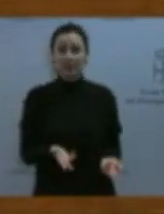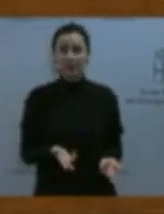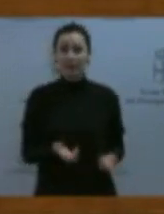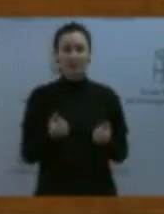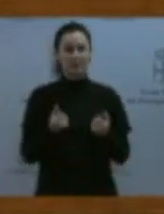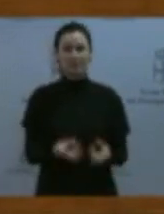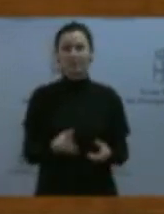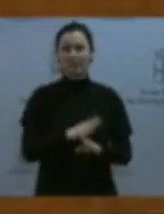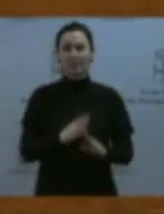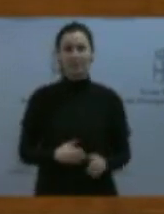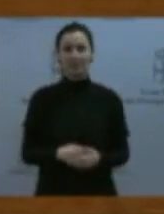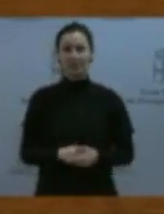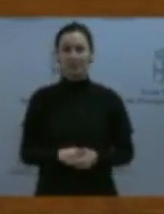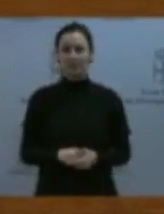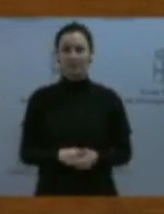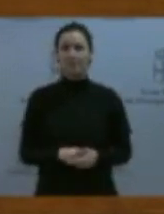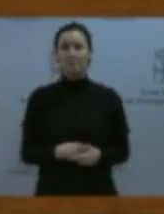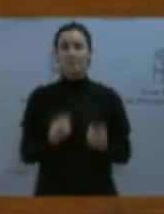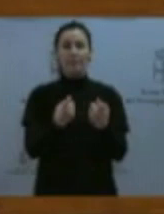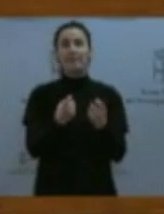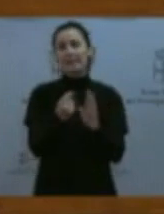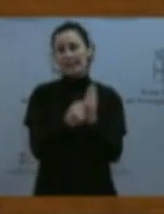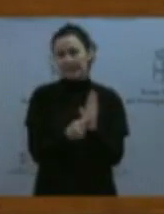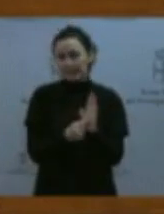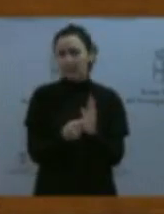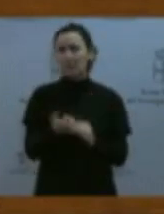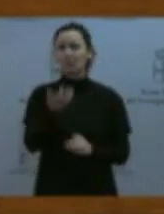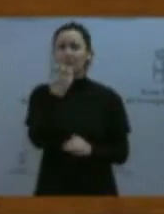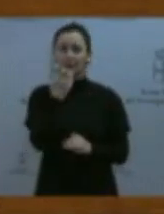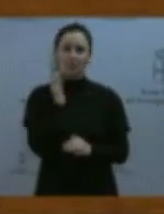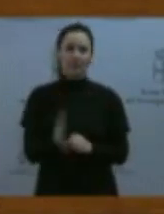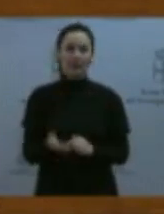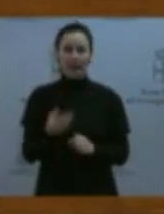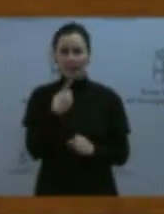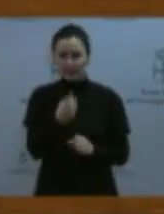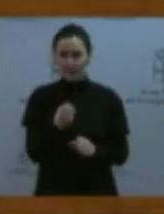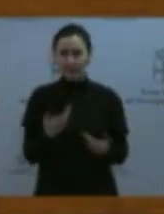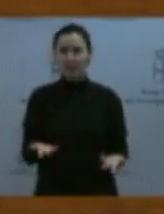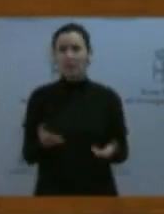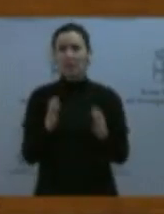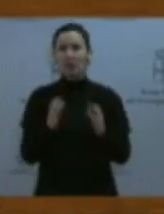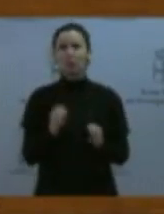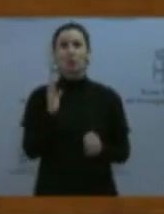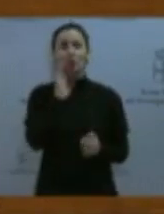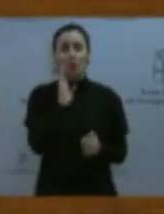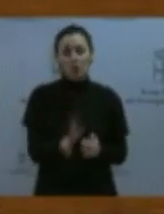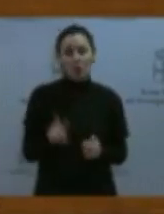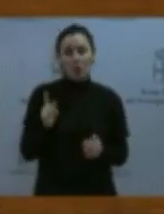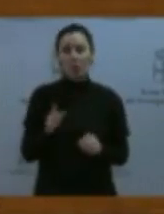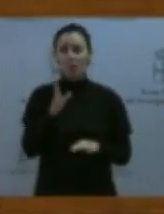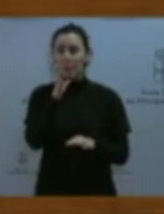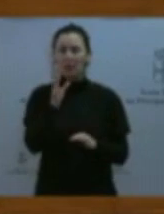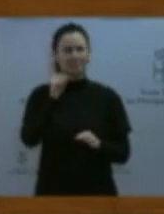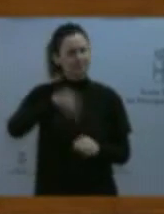algún requisito de tipos penales complejos. Frente al delito del hurto o el robo, en el que la conducta está clara, los delitos relacionados con la